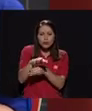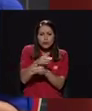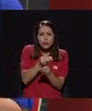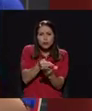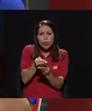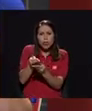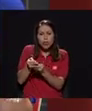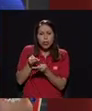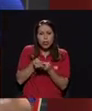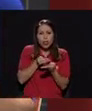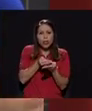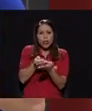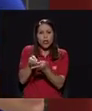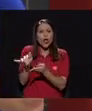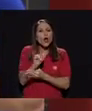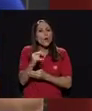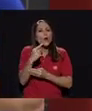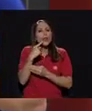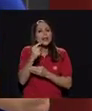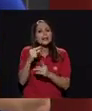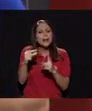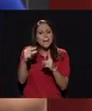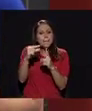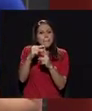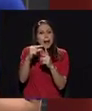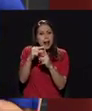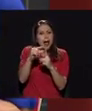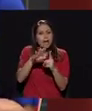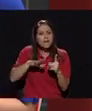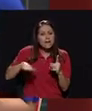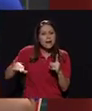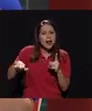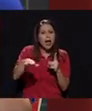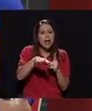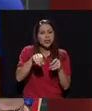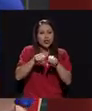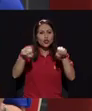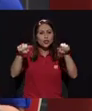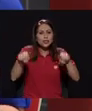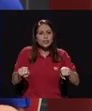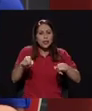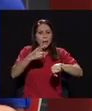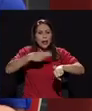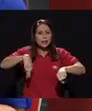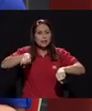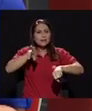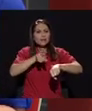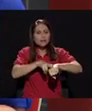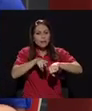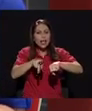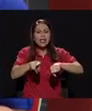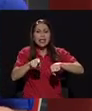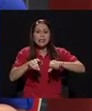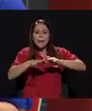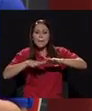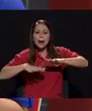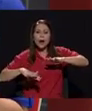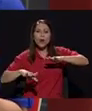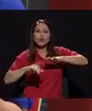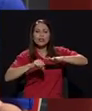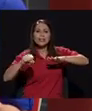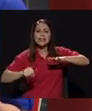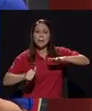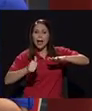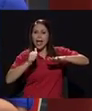ecosistemas que, como su palabra lo transfiere, está bajo un sistema hídrico,